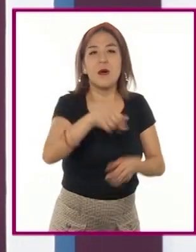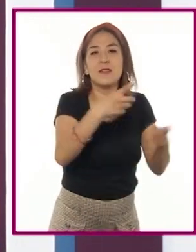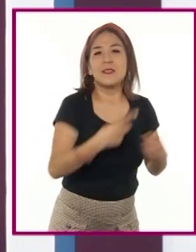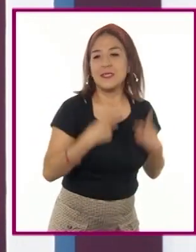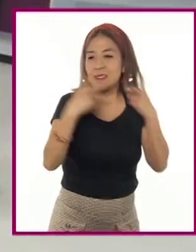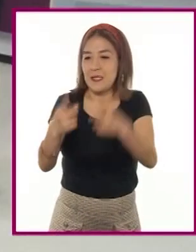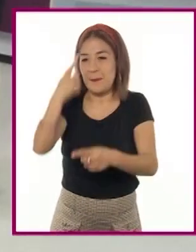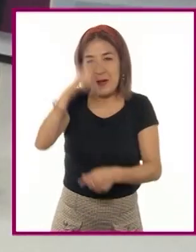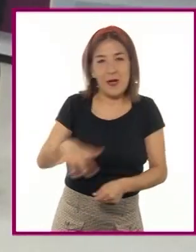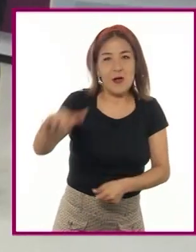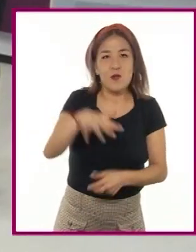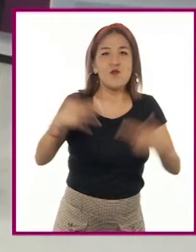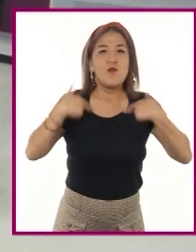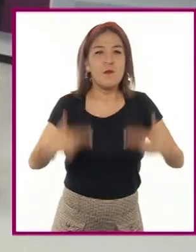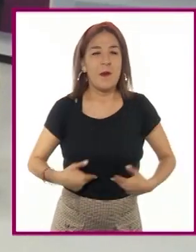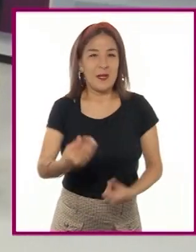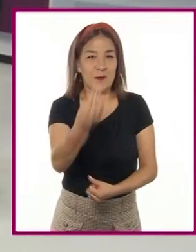humanos.